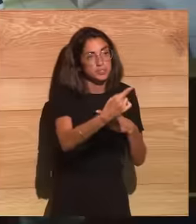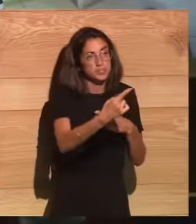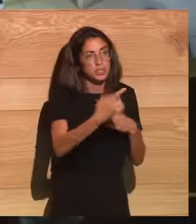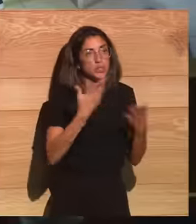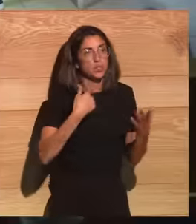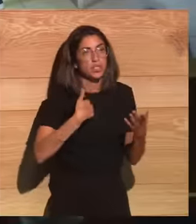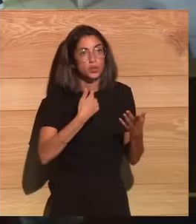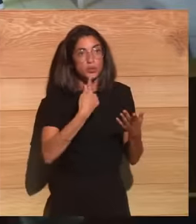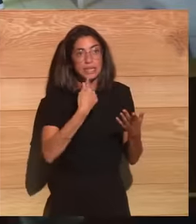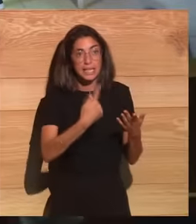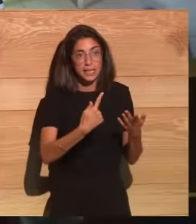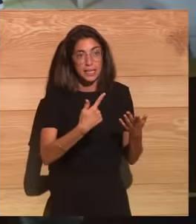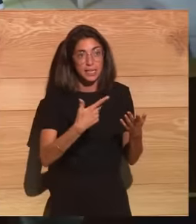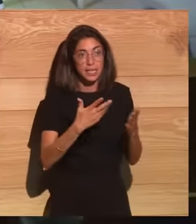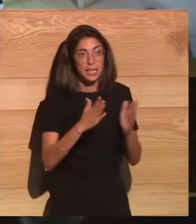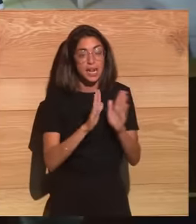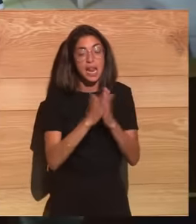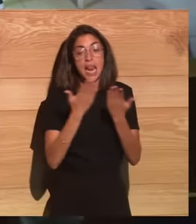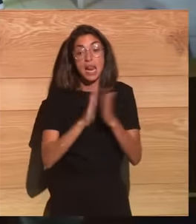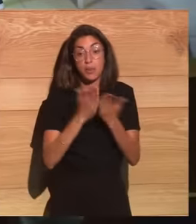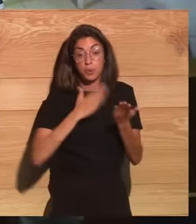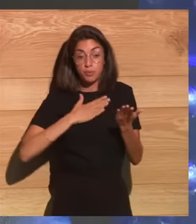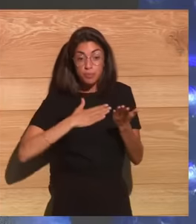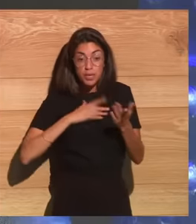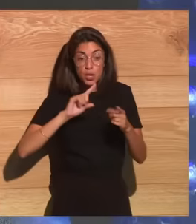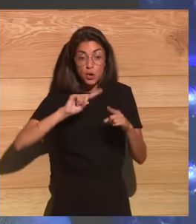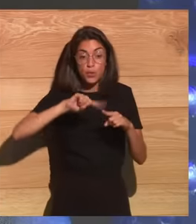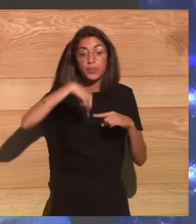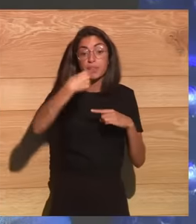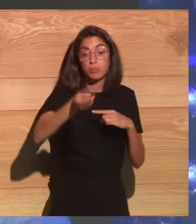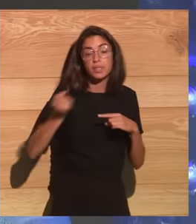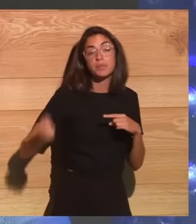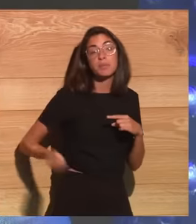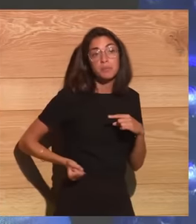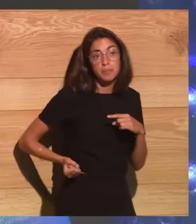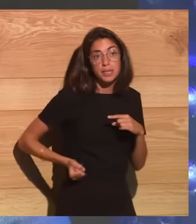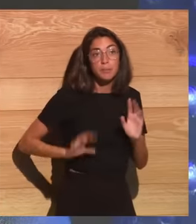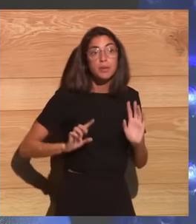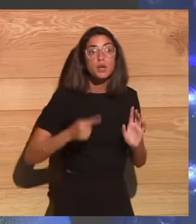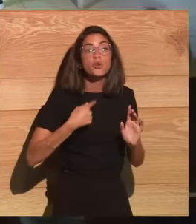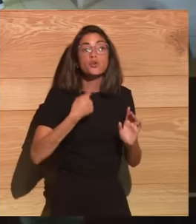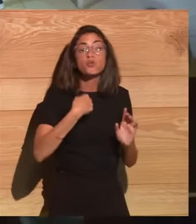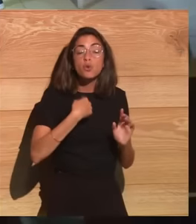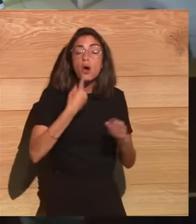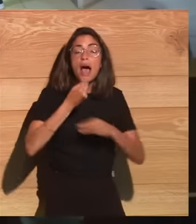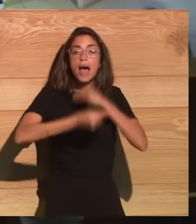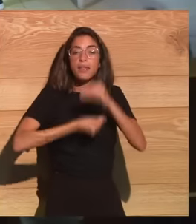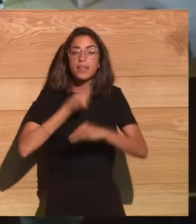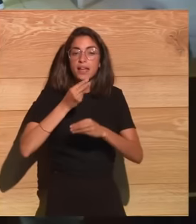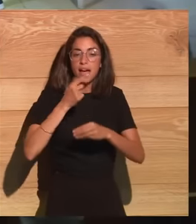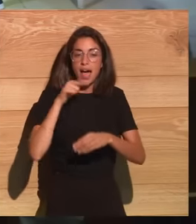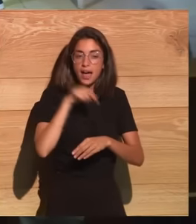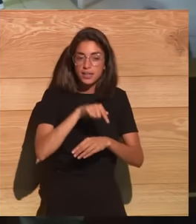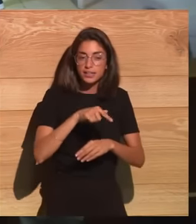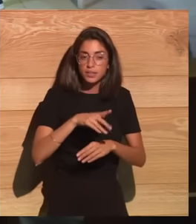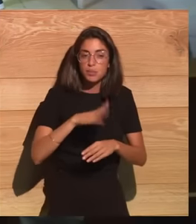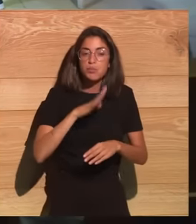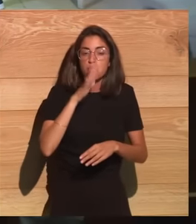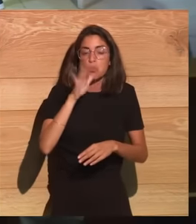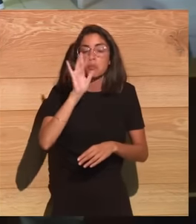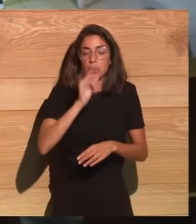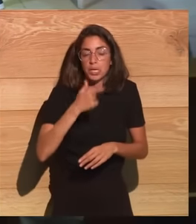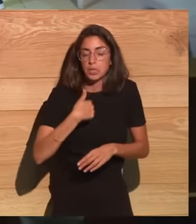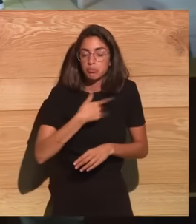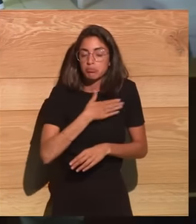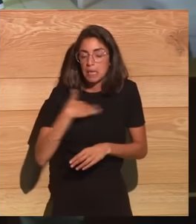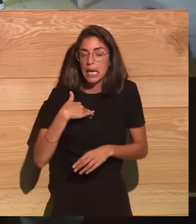decir que mi libro es una mierda a posteriori. Escucha, el nombre de la rosa diciendo, es la puta hostia. Pero lo hice así a posta para premiar a los que además de eso se lo leyeran.